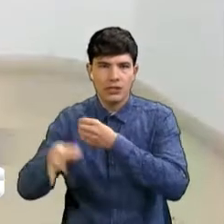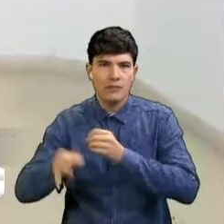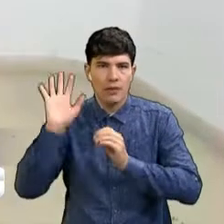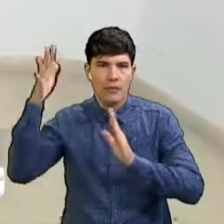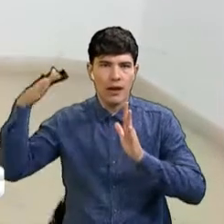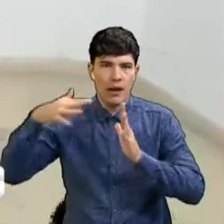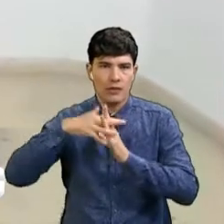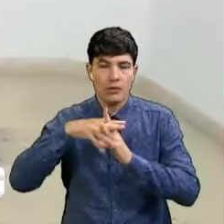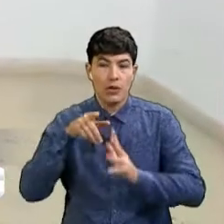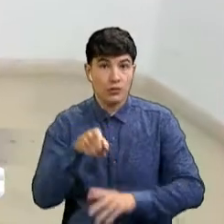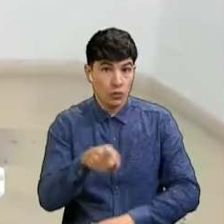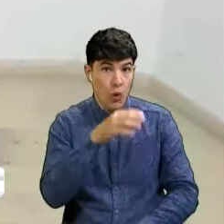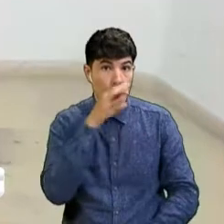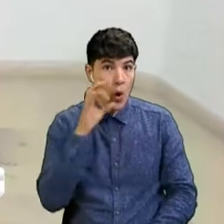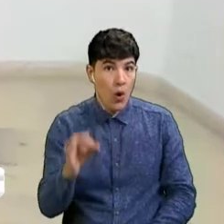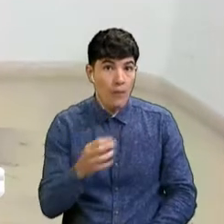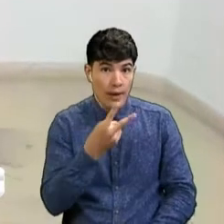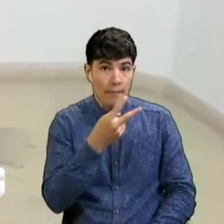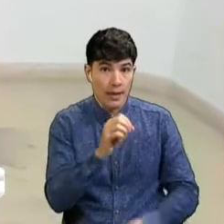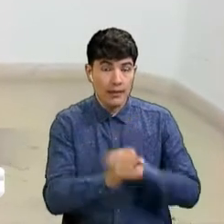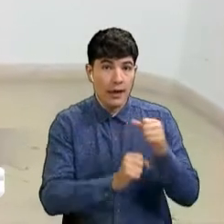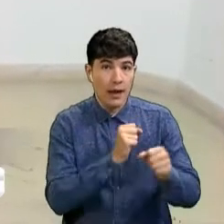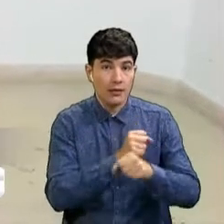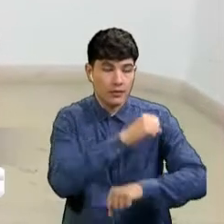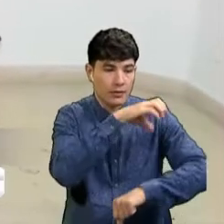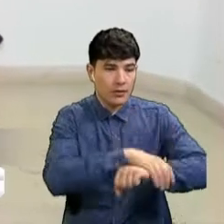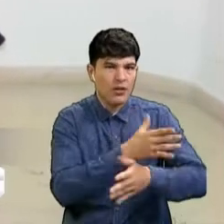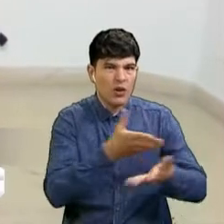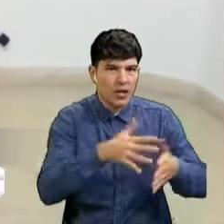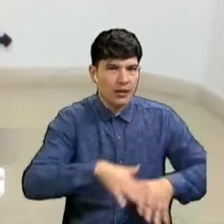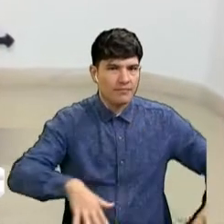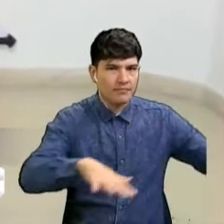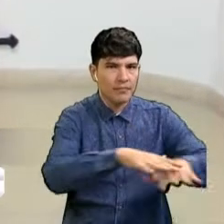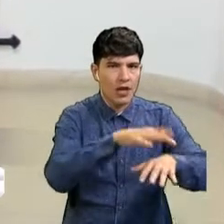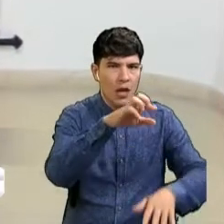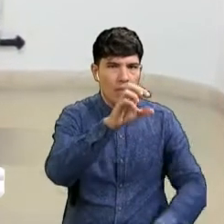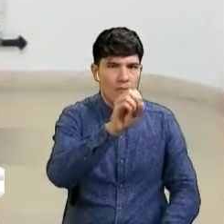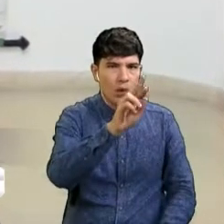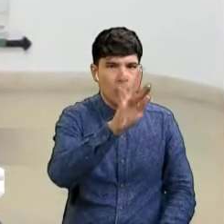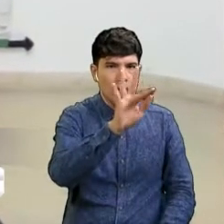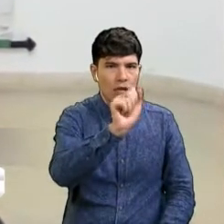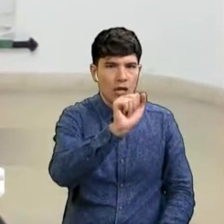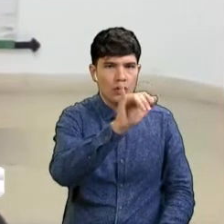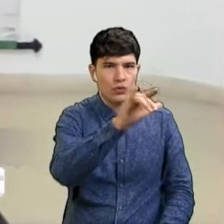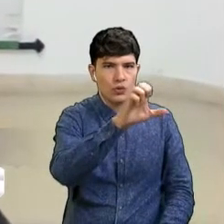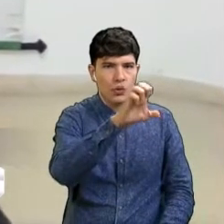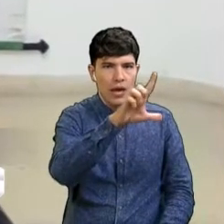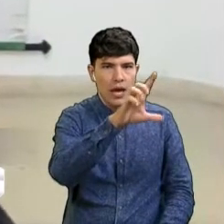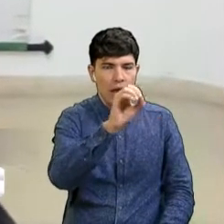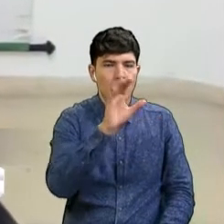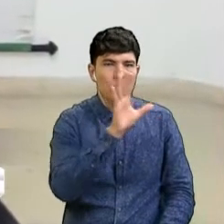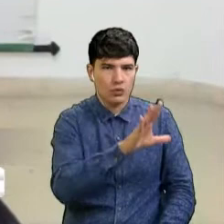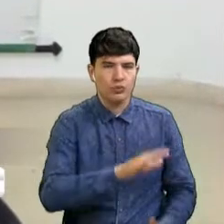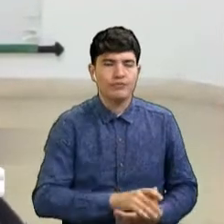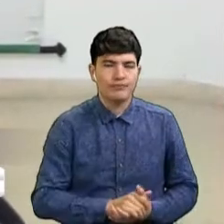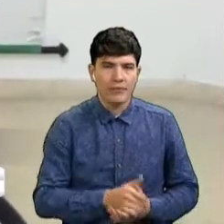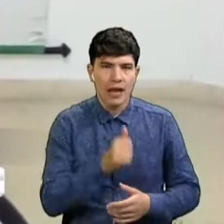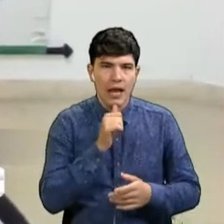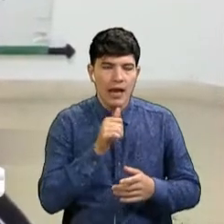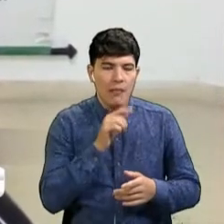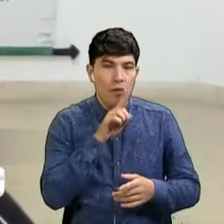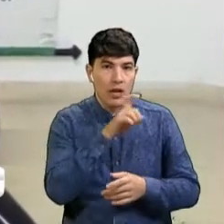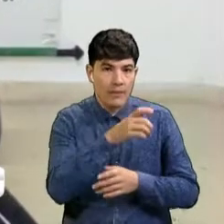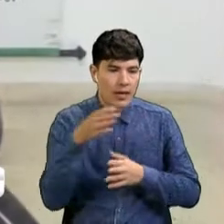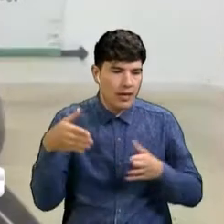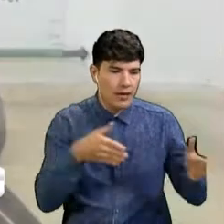Playón. El sujeto fue detenido en el sector de Portachuelo, en la estación de servicio Terpel, sobre la vía Bucaramanga-San Alberto, cerca